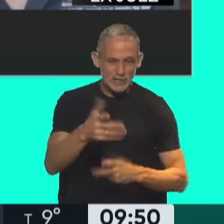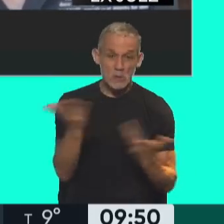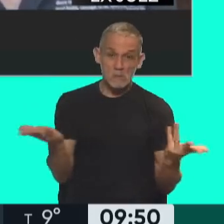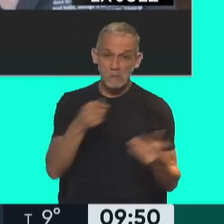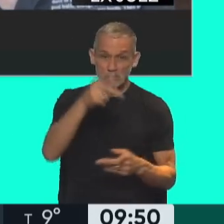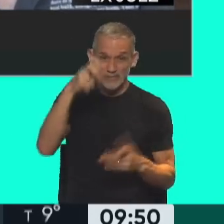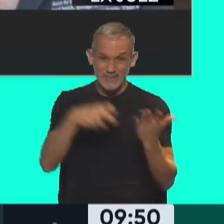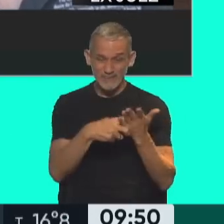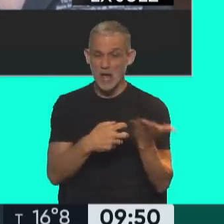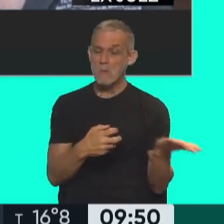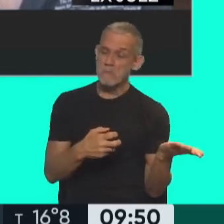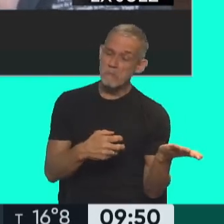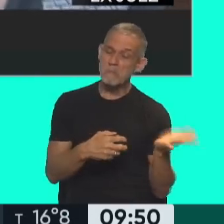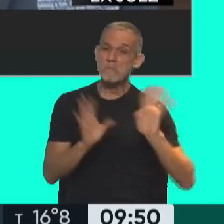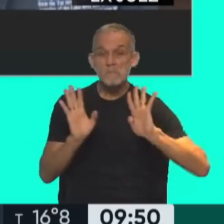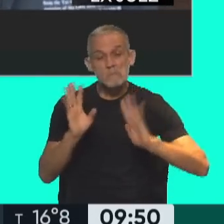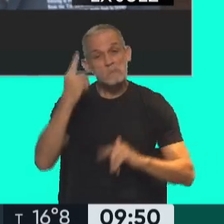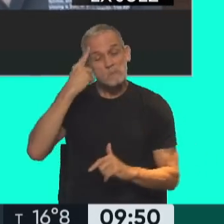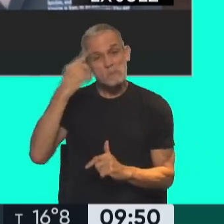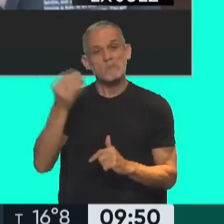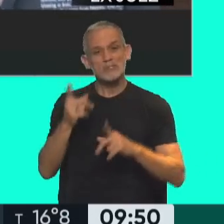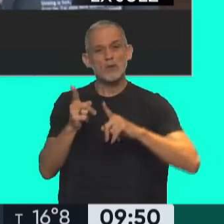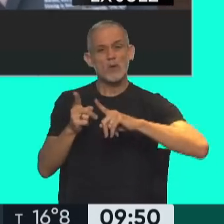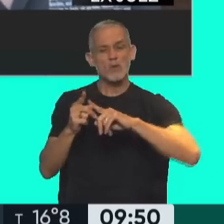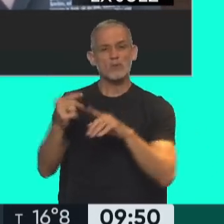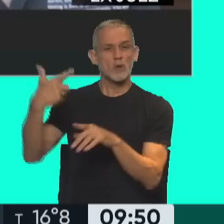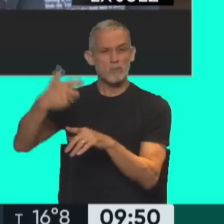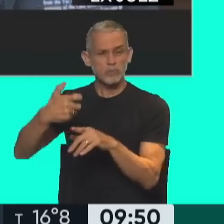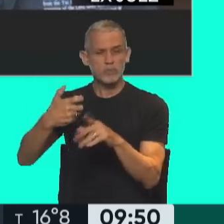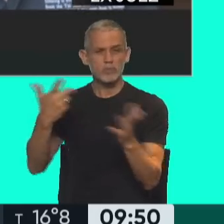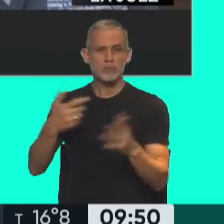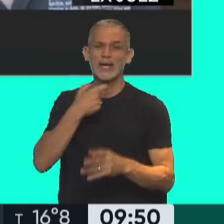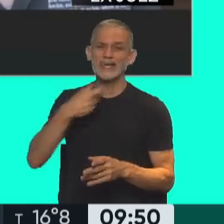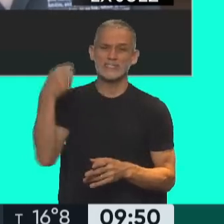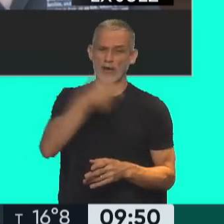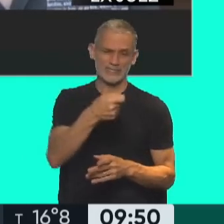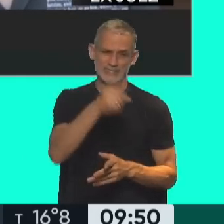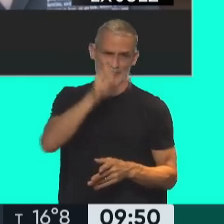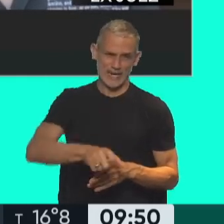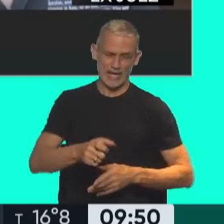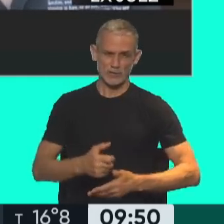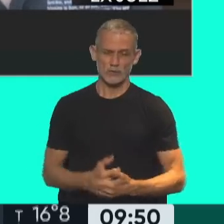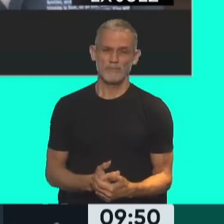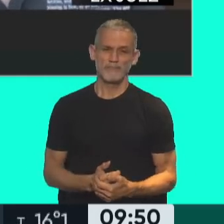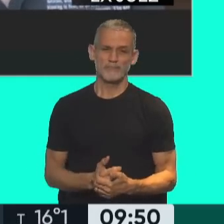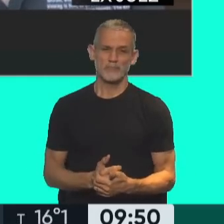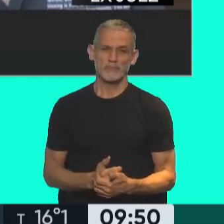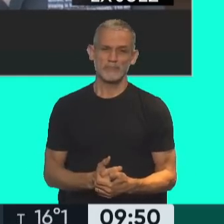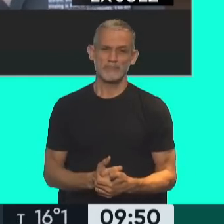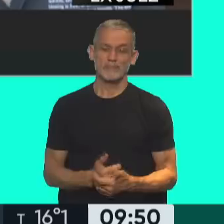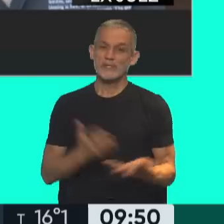parece que es un hecho a tener en cuenta paralelamente a la tragedia en sí del intento de asesinato el doctor